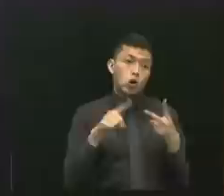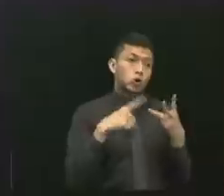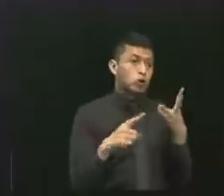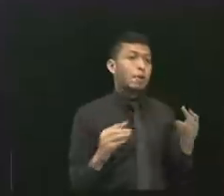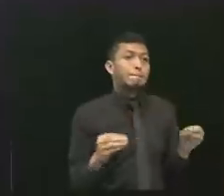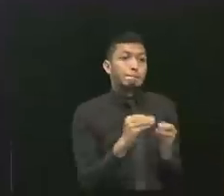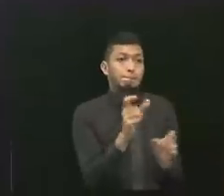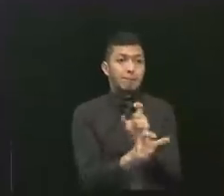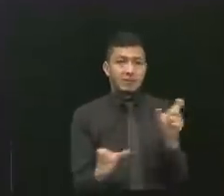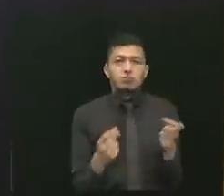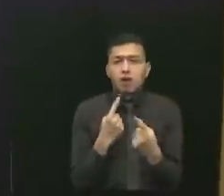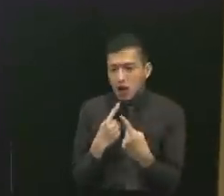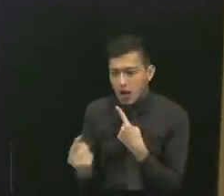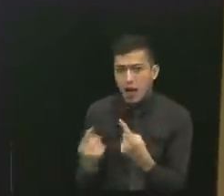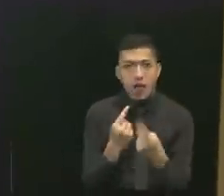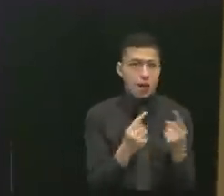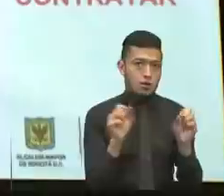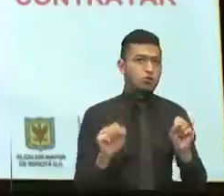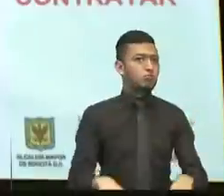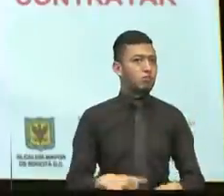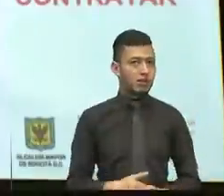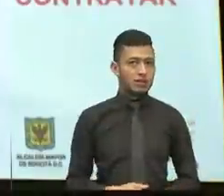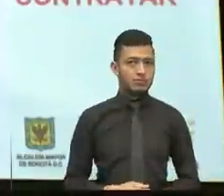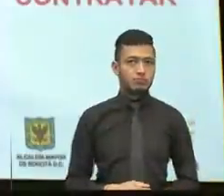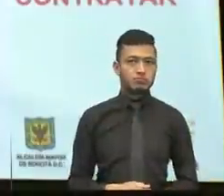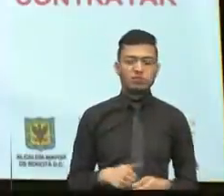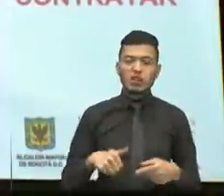darnos 3 semanas de plazo